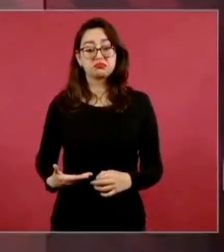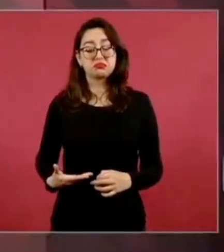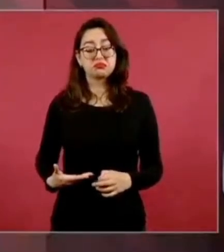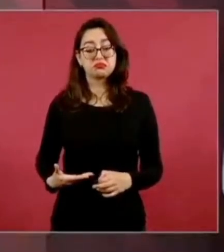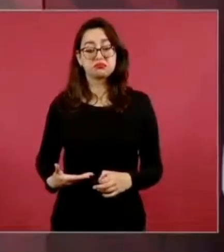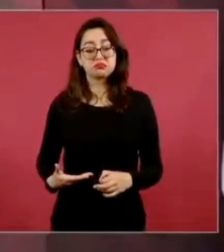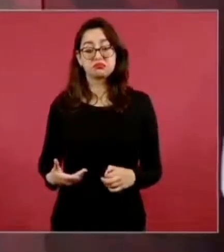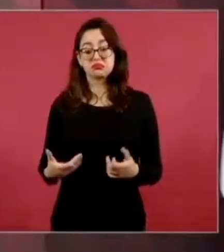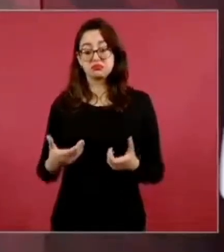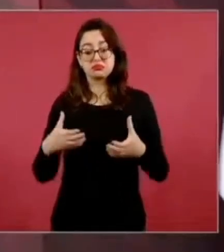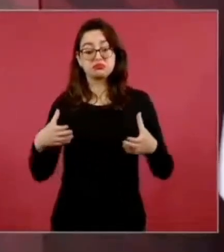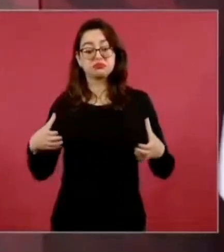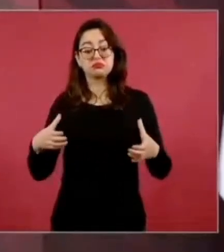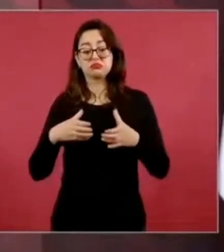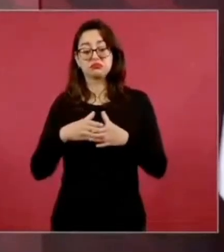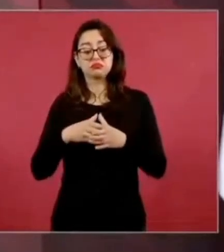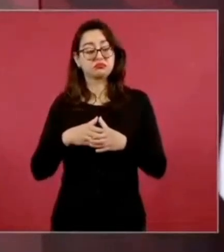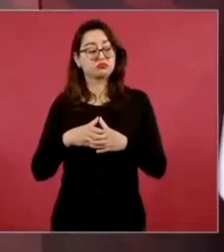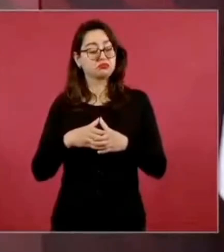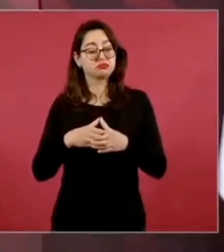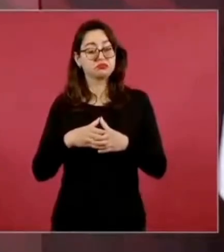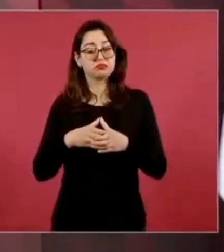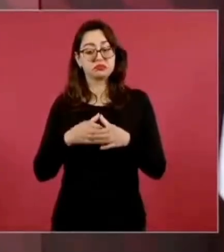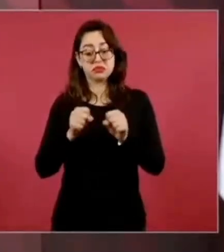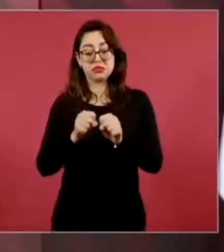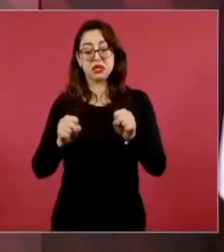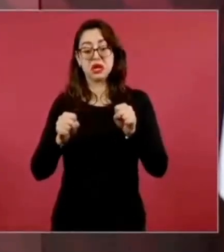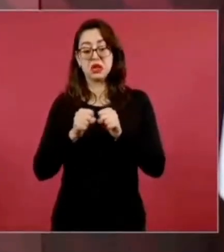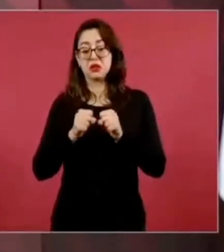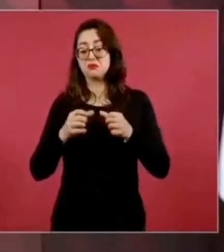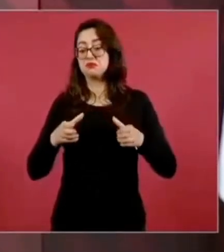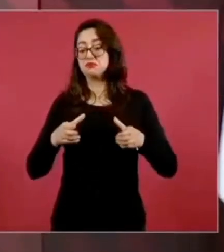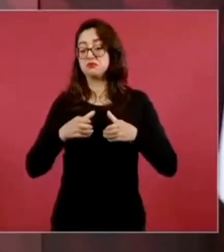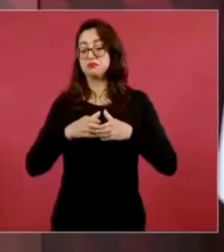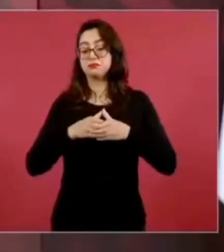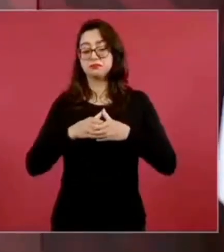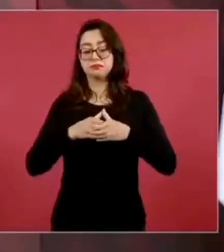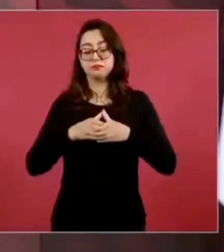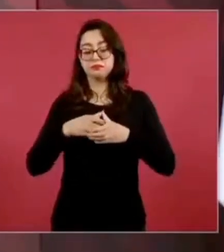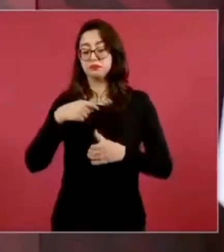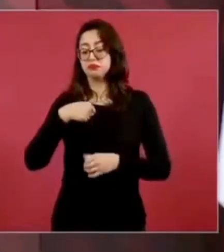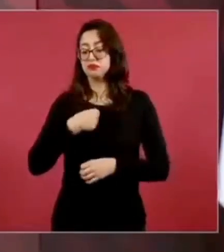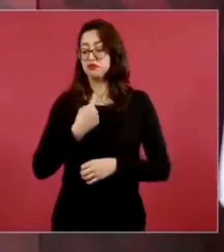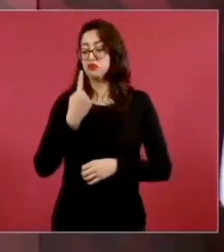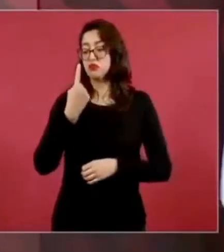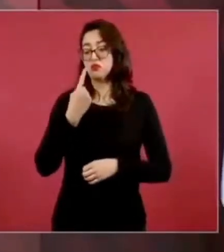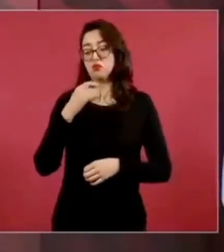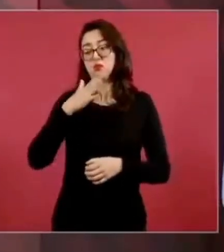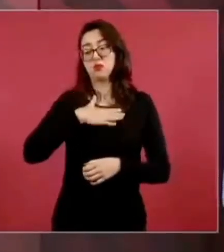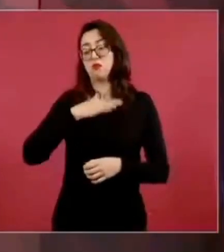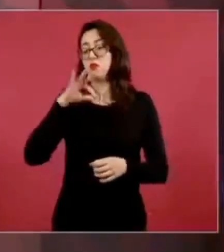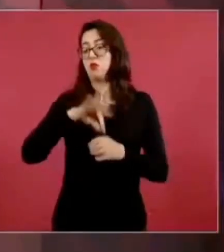del grupo, de la sala, él tiene voto de calidad.